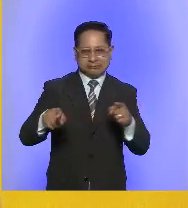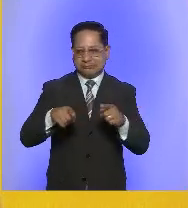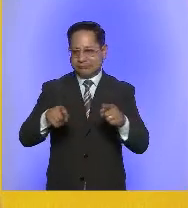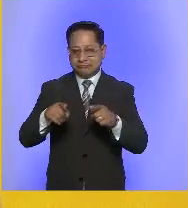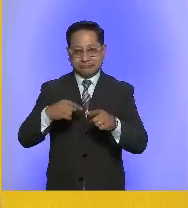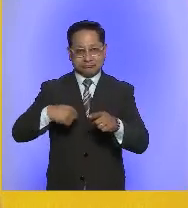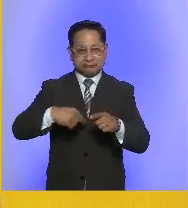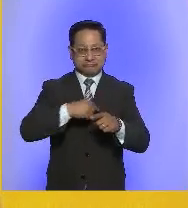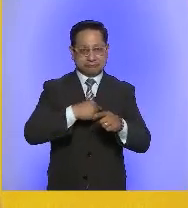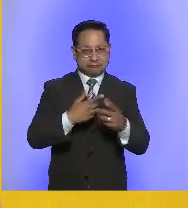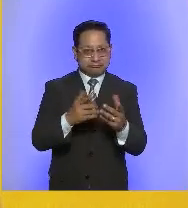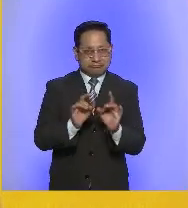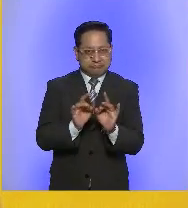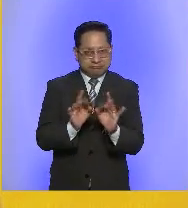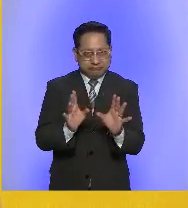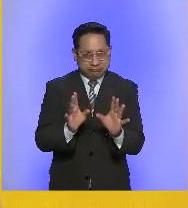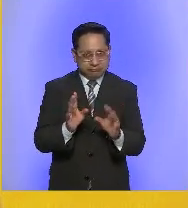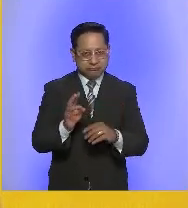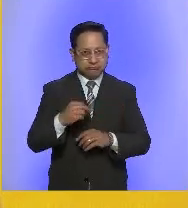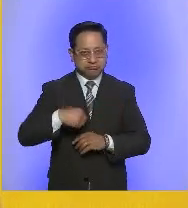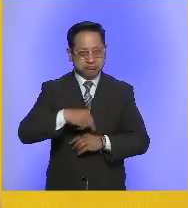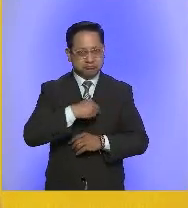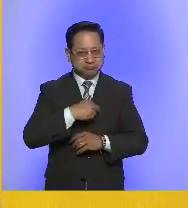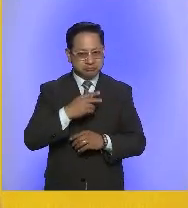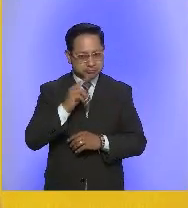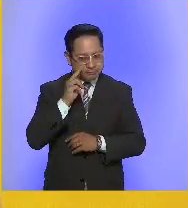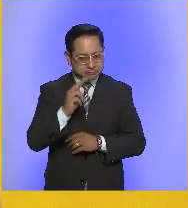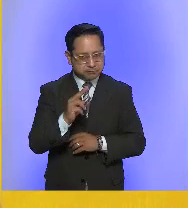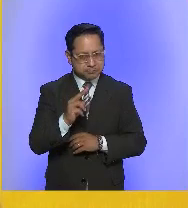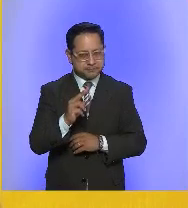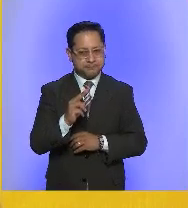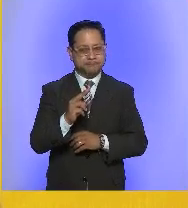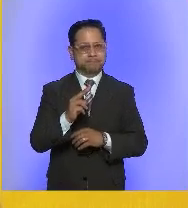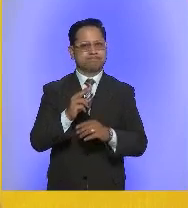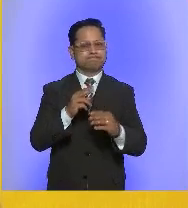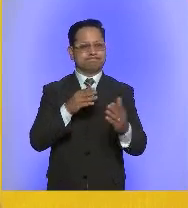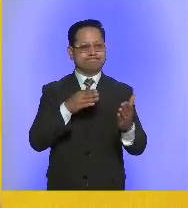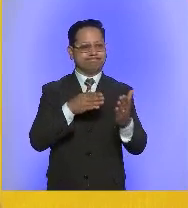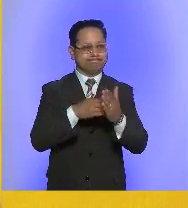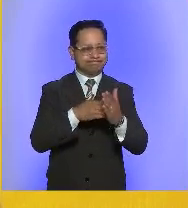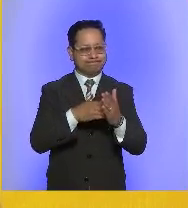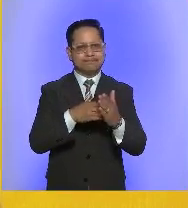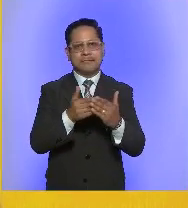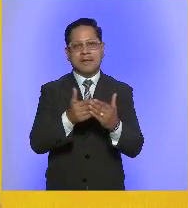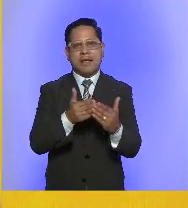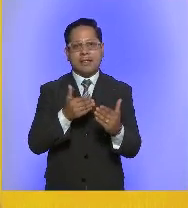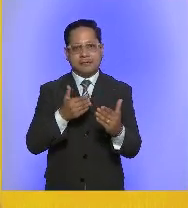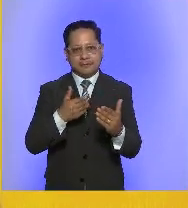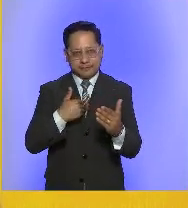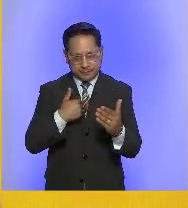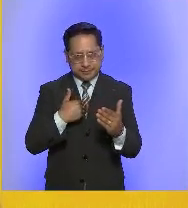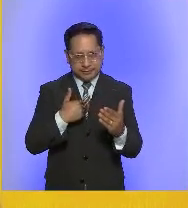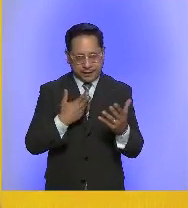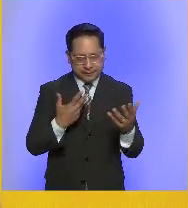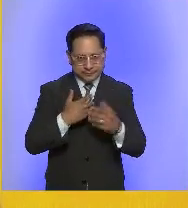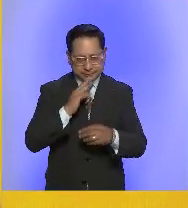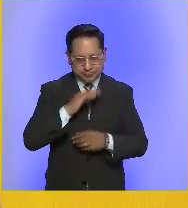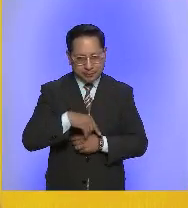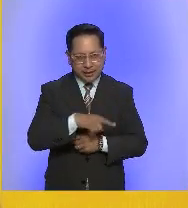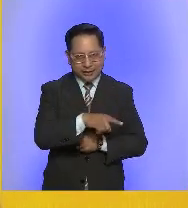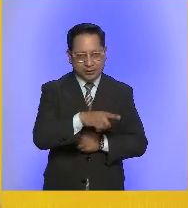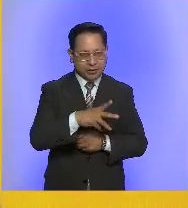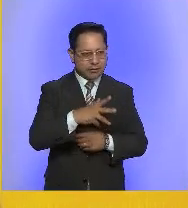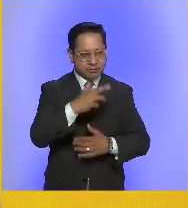pendiente su regulación, el reto mayor es trabajar en la prevención del delito, generando conciencia en el ciudadano sobre el uso de las